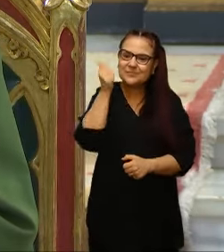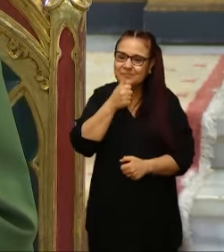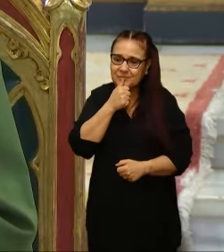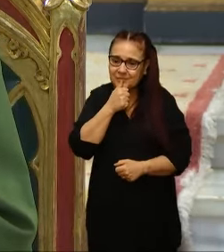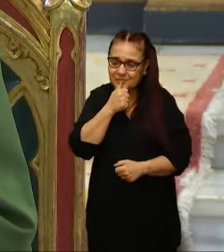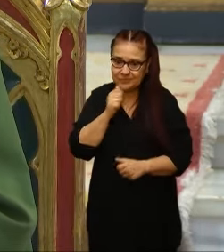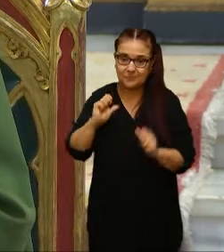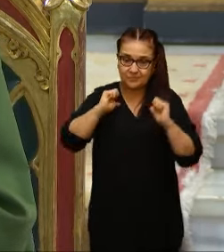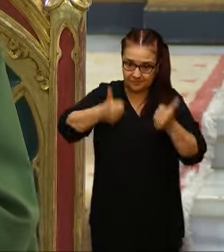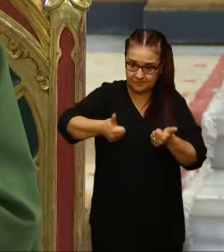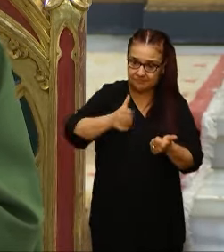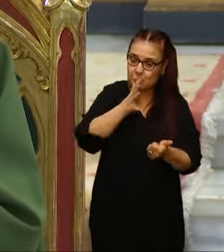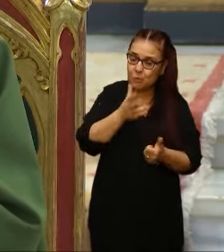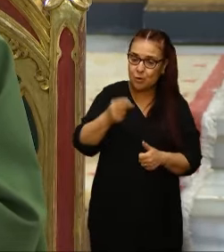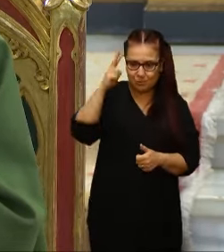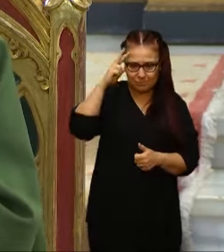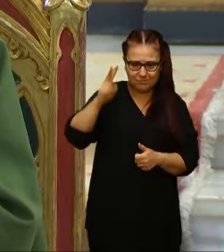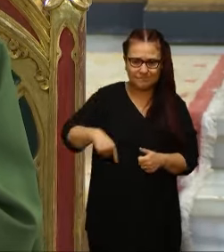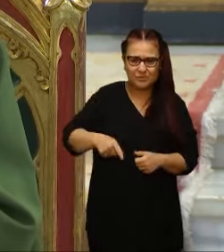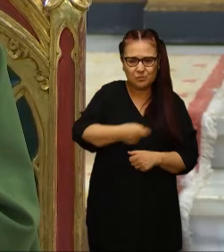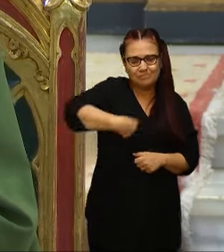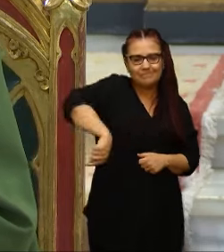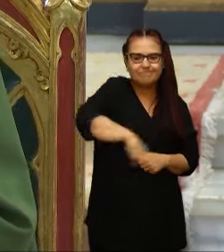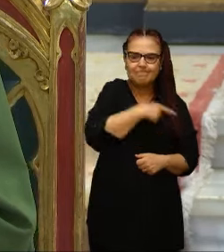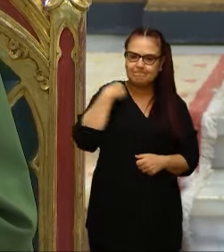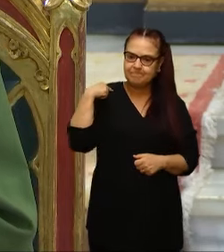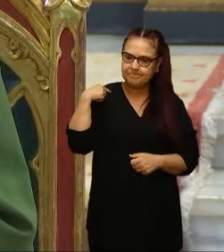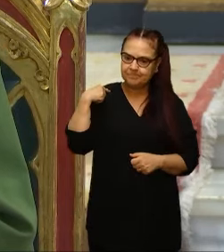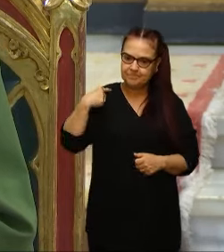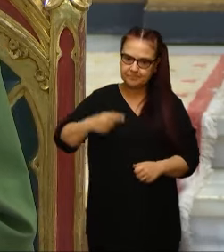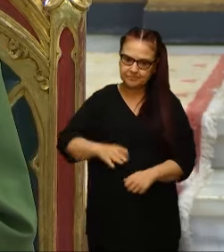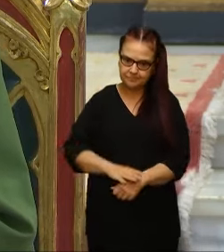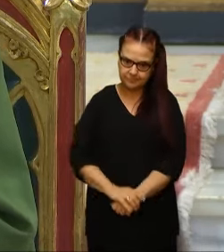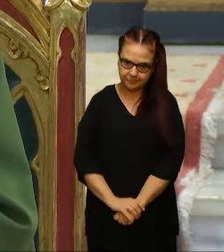misterios, comencemos por reconocer nuestros pecados.